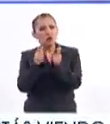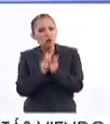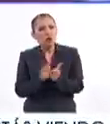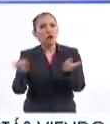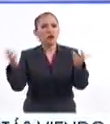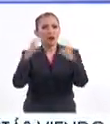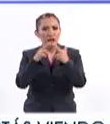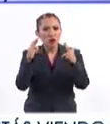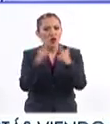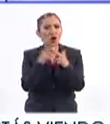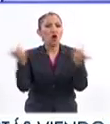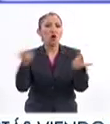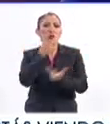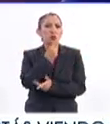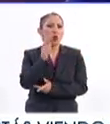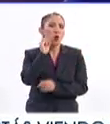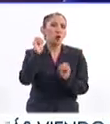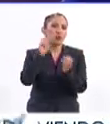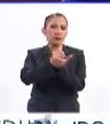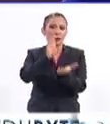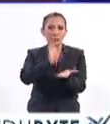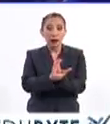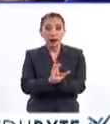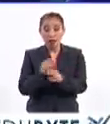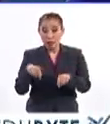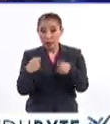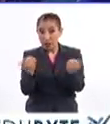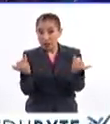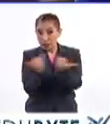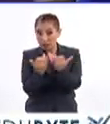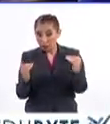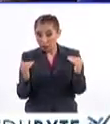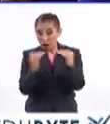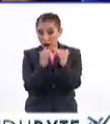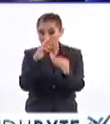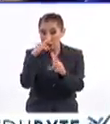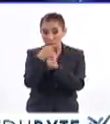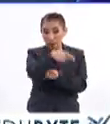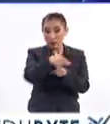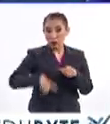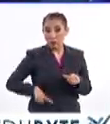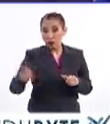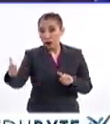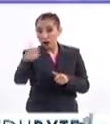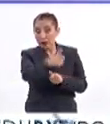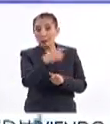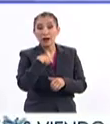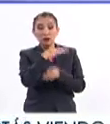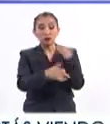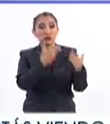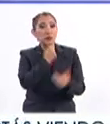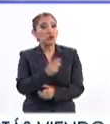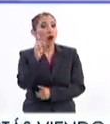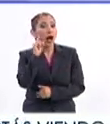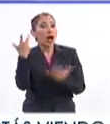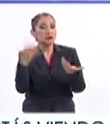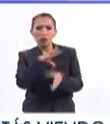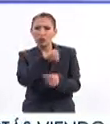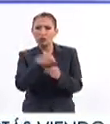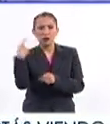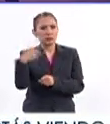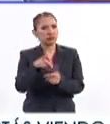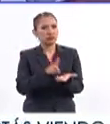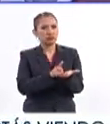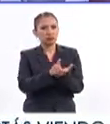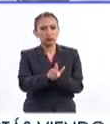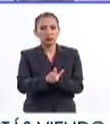religión, género o cuestiones de discapacidad. Garantizar la equidad es responsabilidad de los gobiernos para que todas y todos ejerzan plenamente